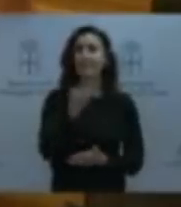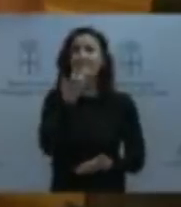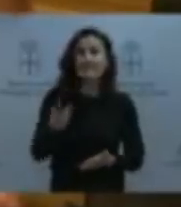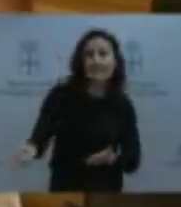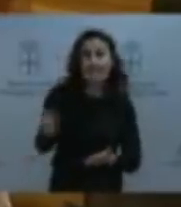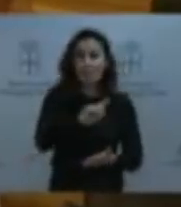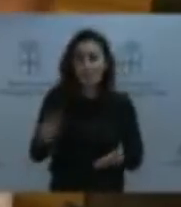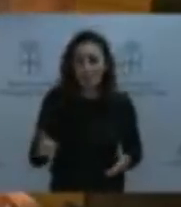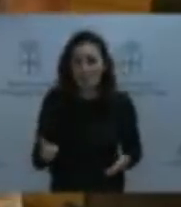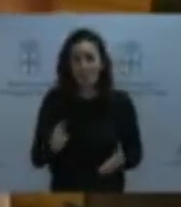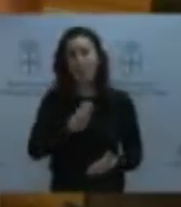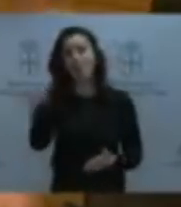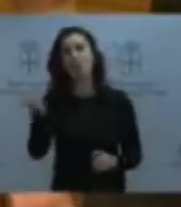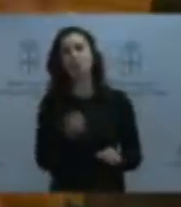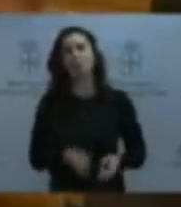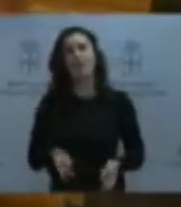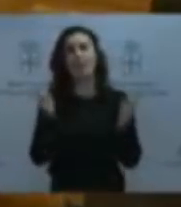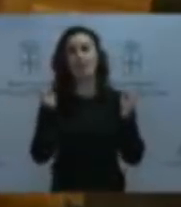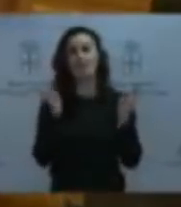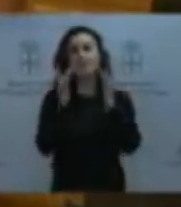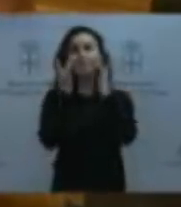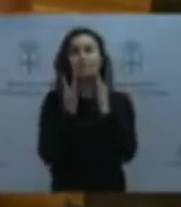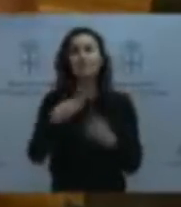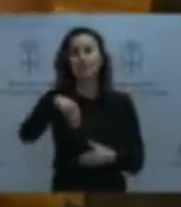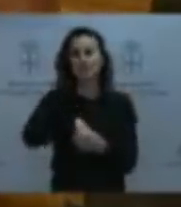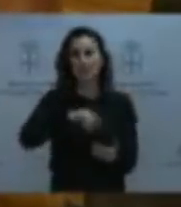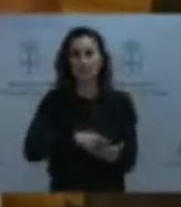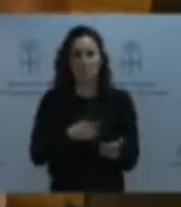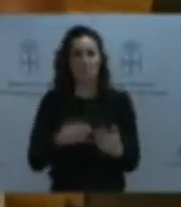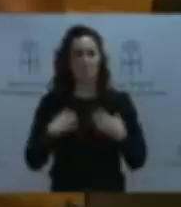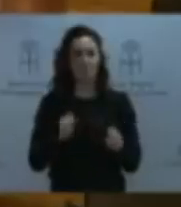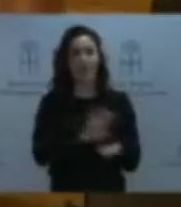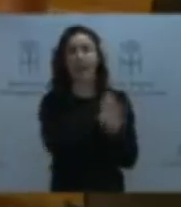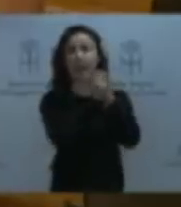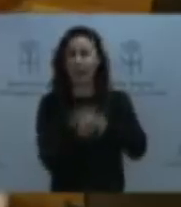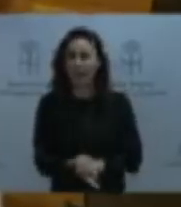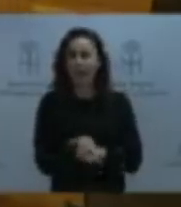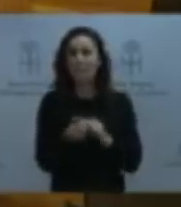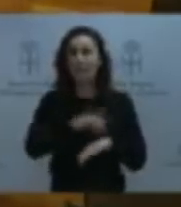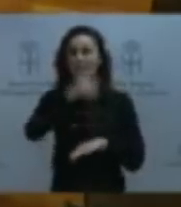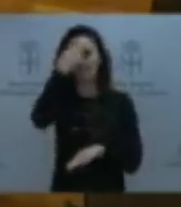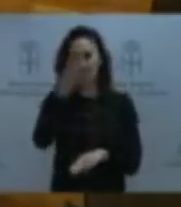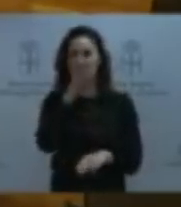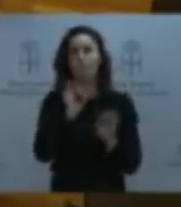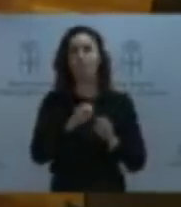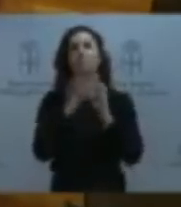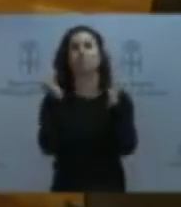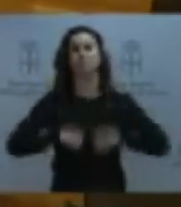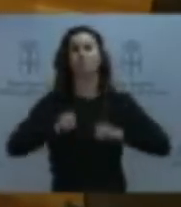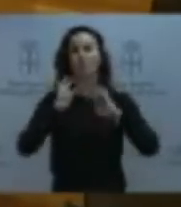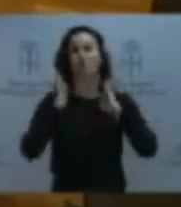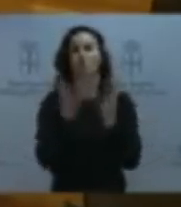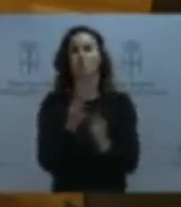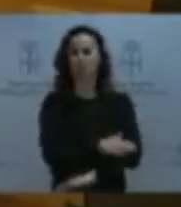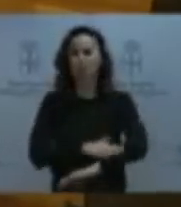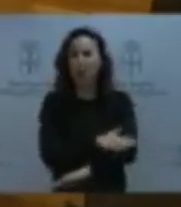sistema sanitario que puede transformar en plazas de atención primaria. Fáigalo por acuerdo del Consejo de Gobierno. O igual ya que se cae la cara de vergüenza de llevar esto